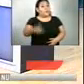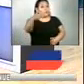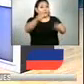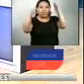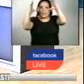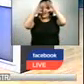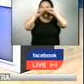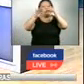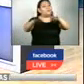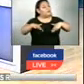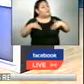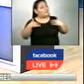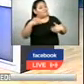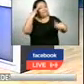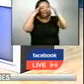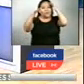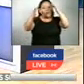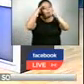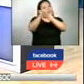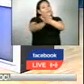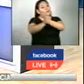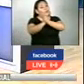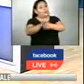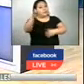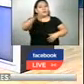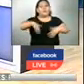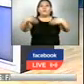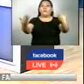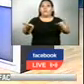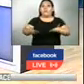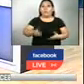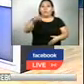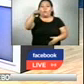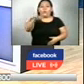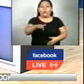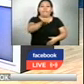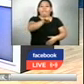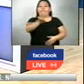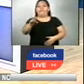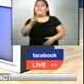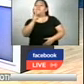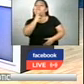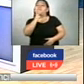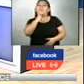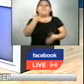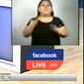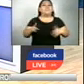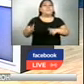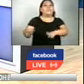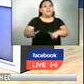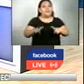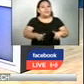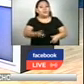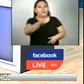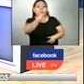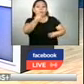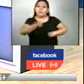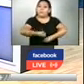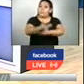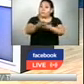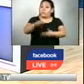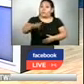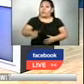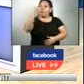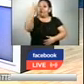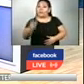Muy buenas noches, ¿qué tal? ¿Cómo están? Qué gusto que nos acompañen. Bienvenidos. Llegamos al viernes y estamos listos para compartir con ustedes las noticias más importantes